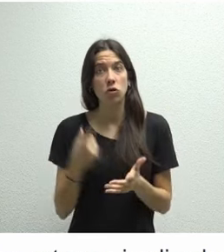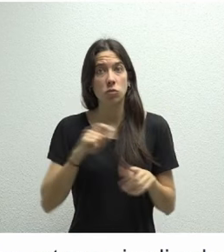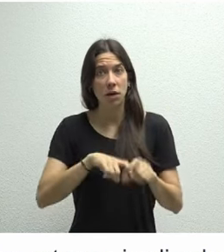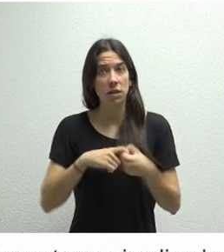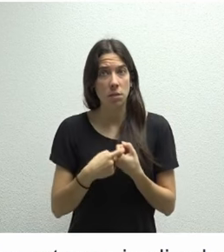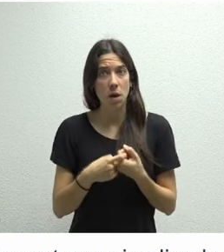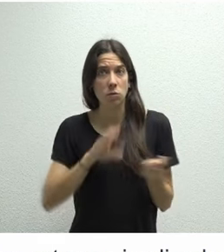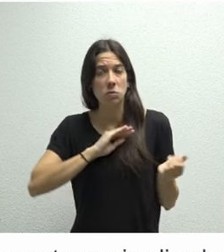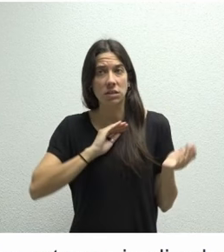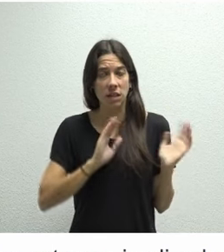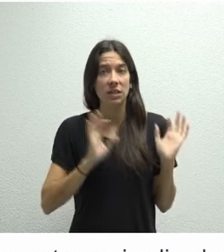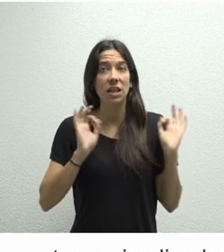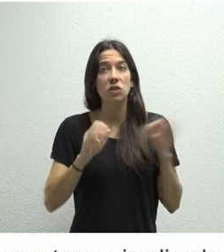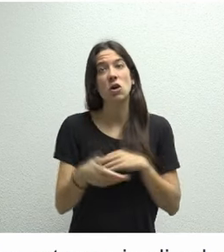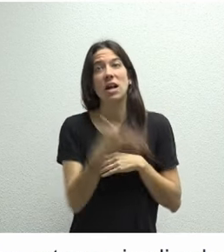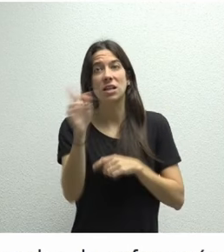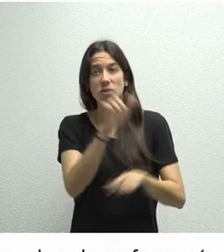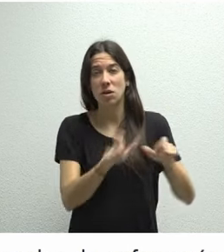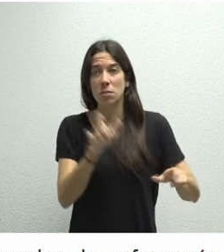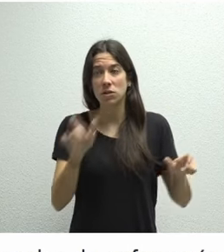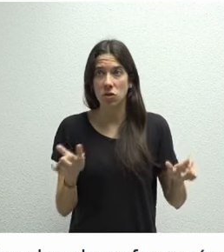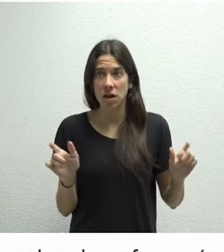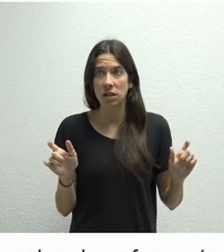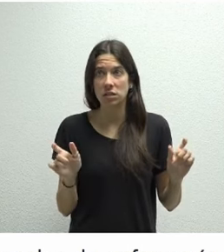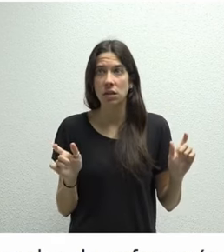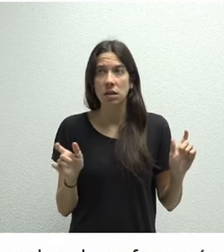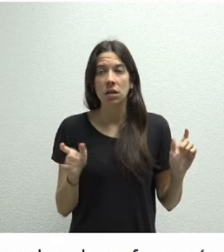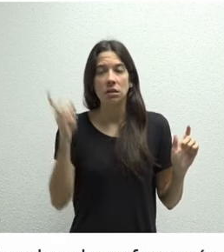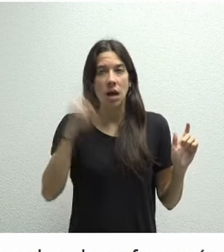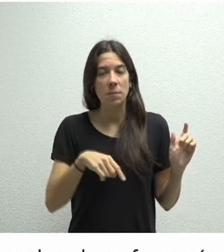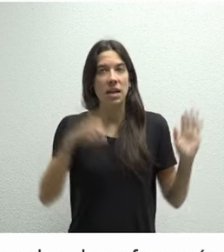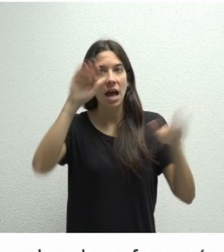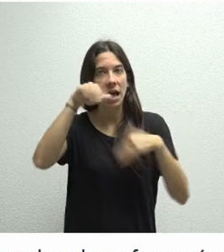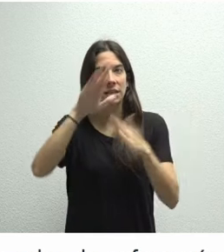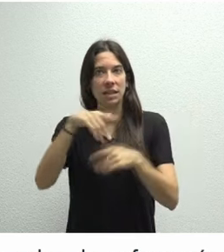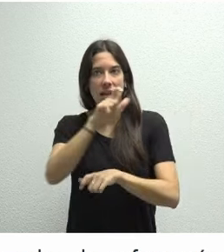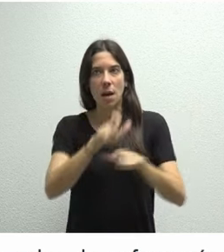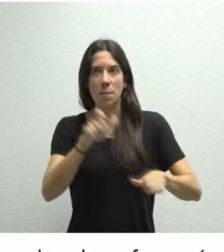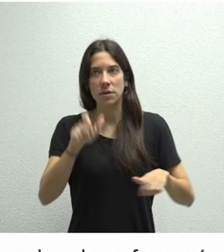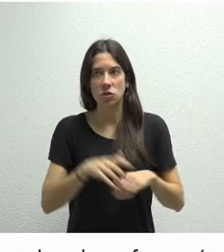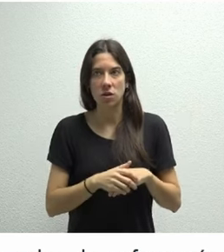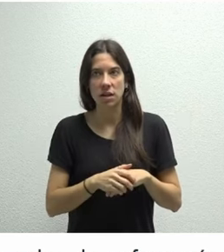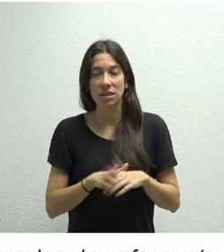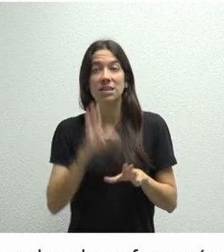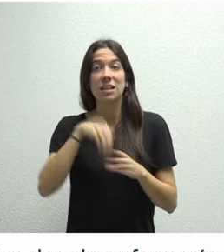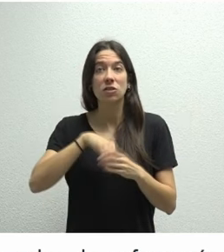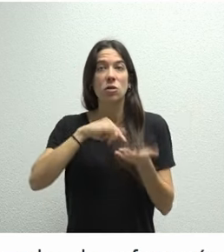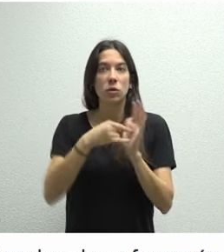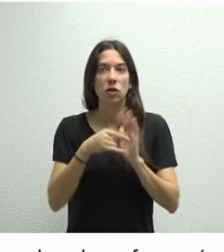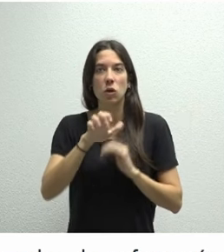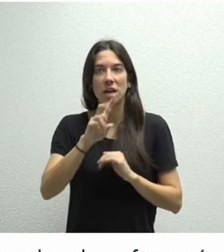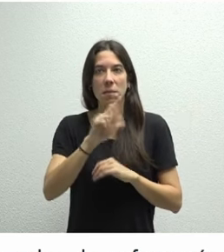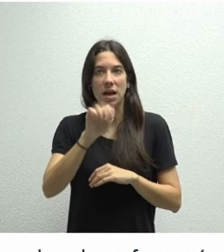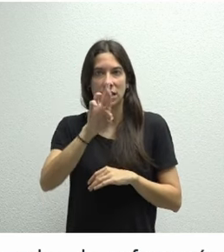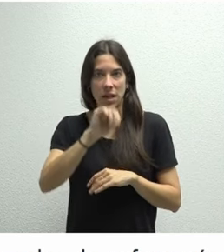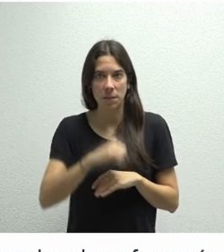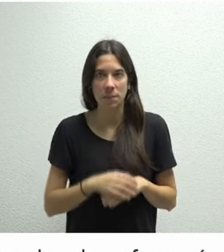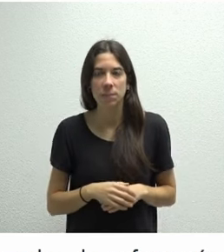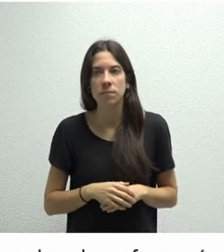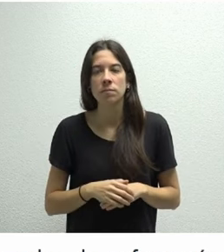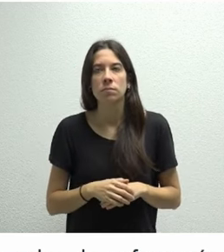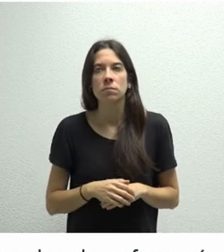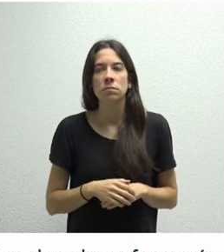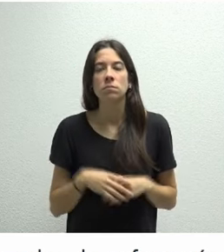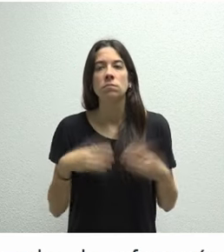hecho el resto de personal Pues también conoce eh a los pacientes que que forman parte del proyecto batra eh